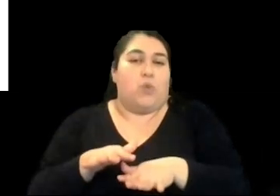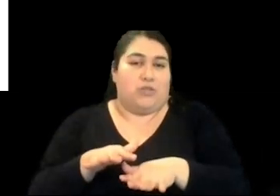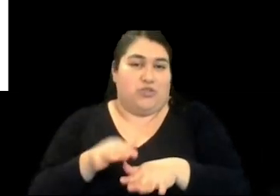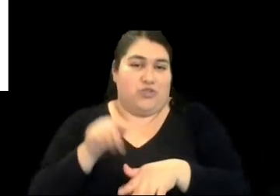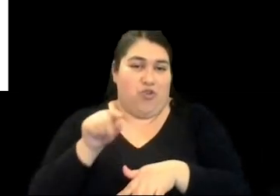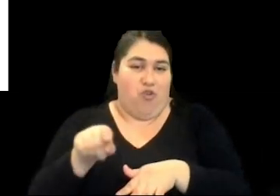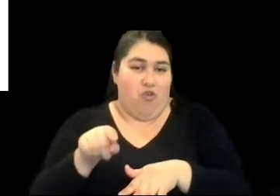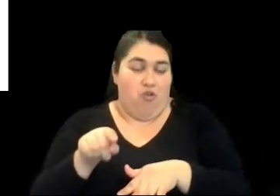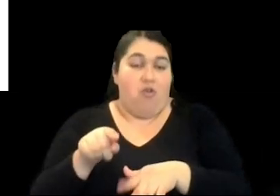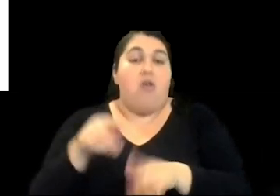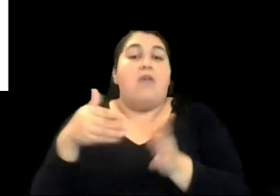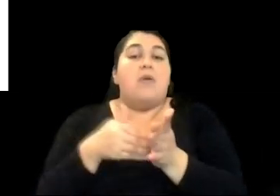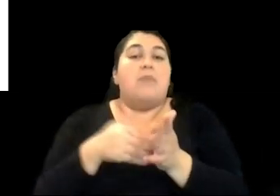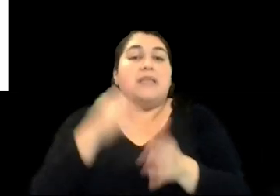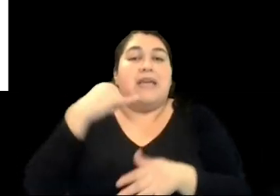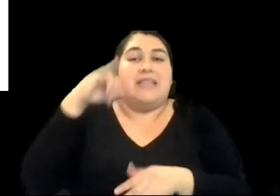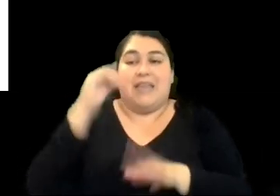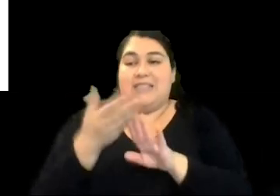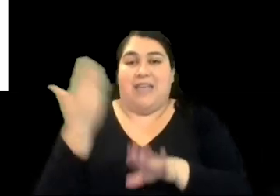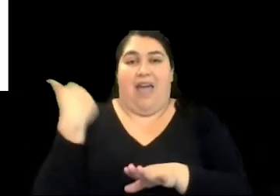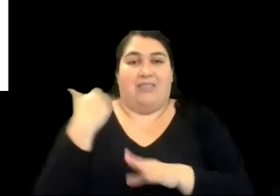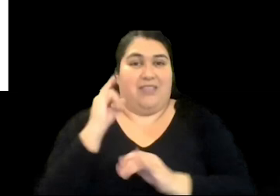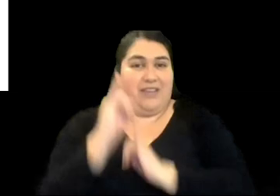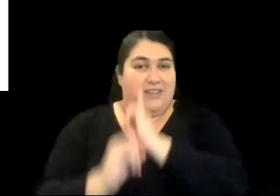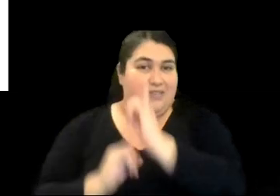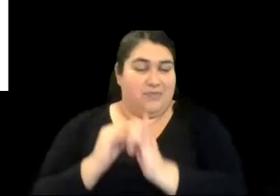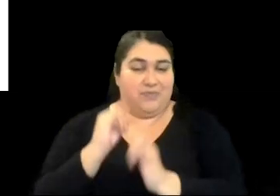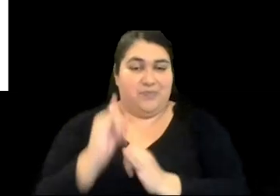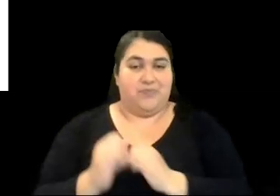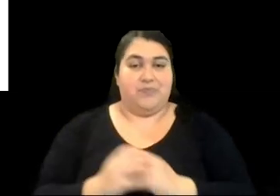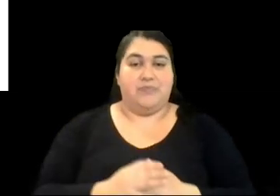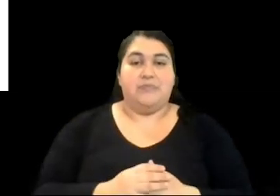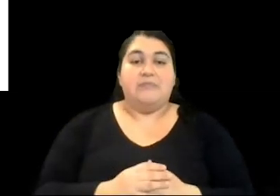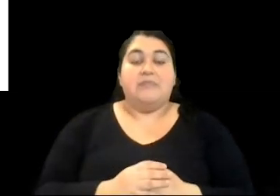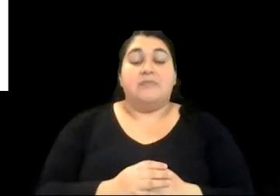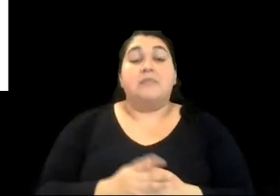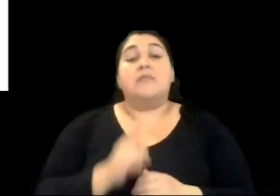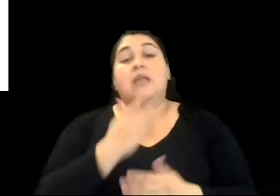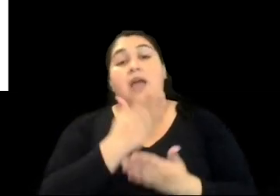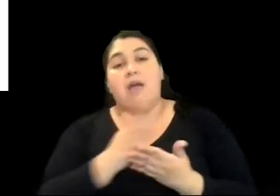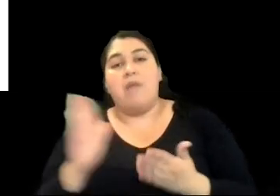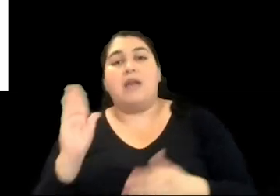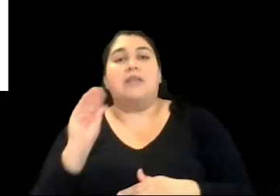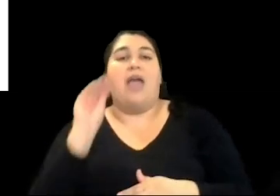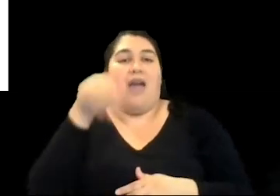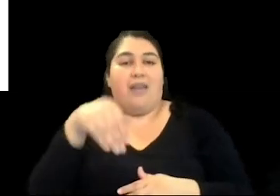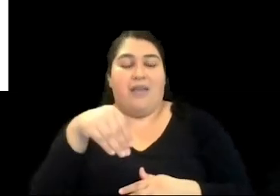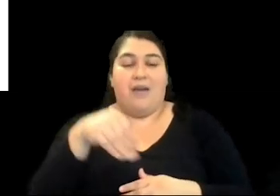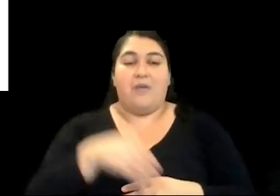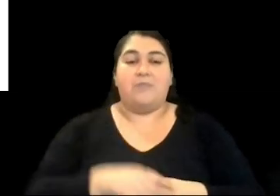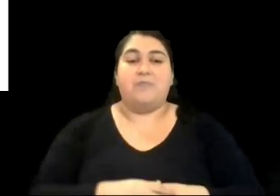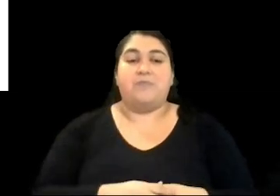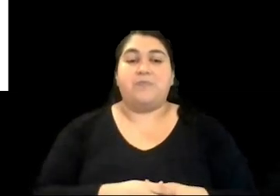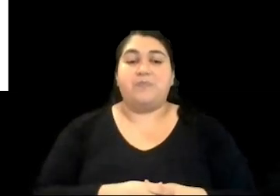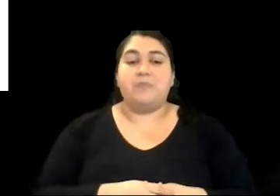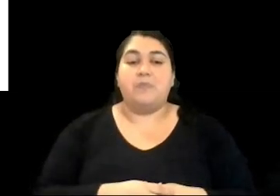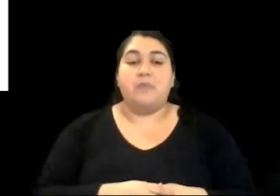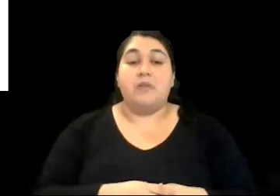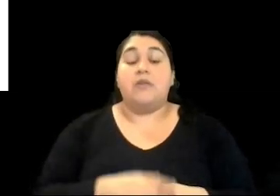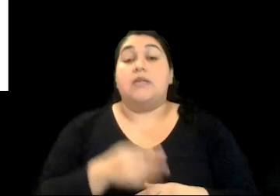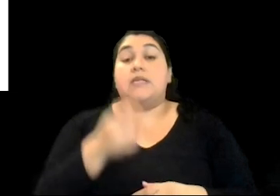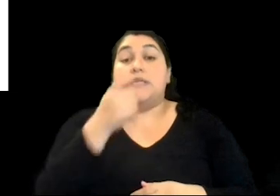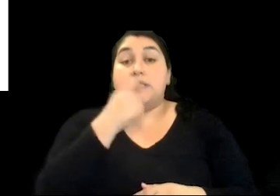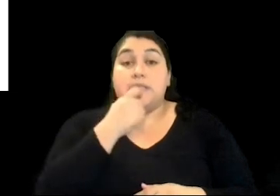los intereses que acabamos de ver. Y agrega una situación adicional que establece que si